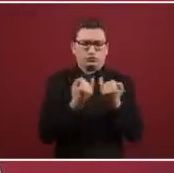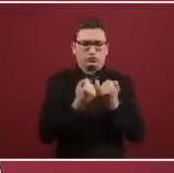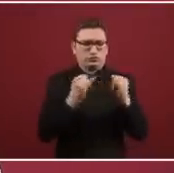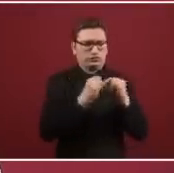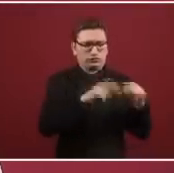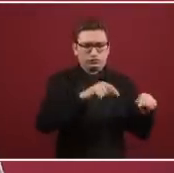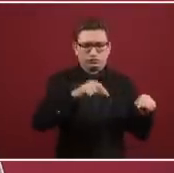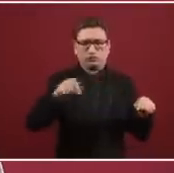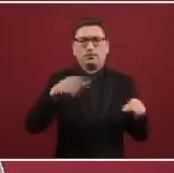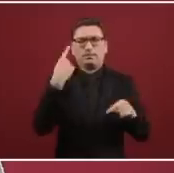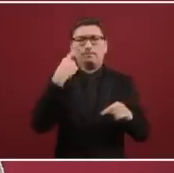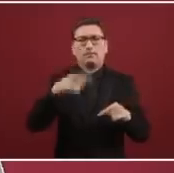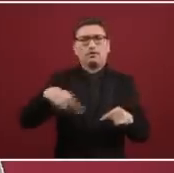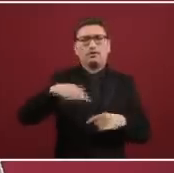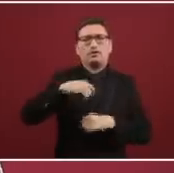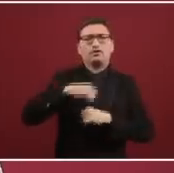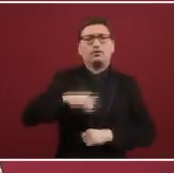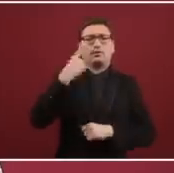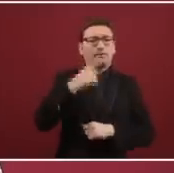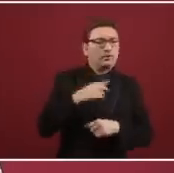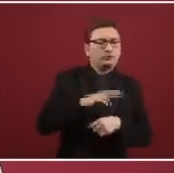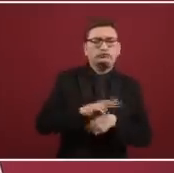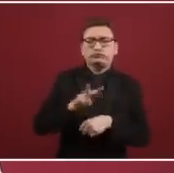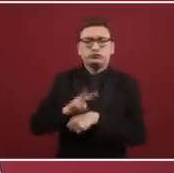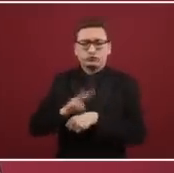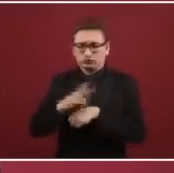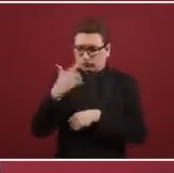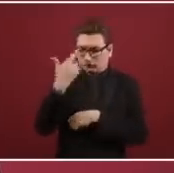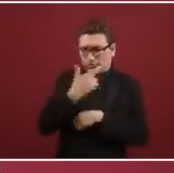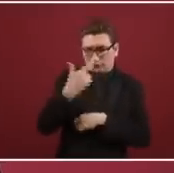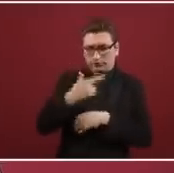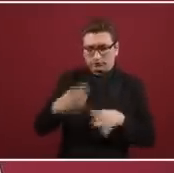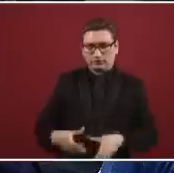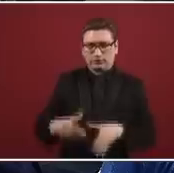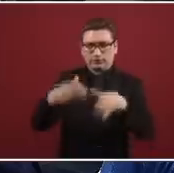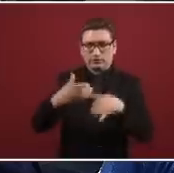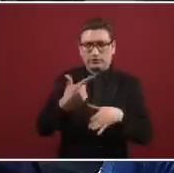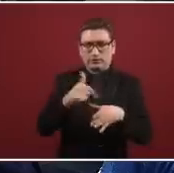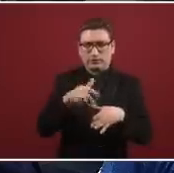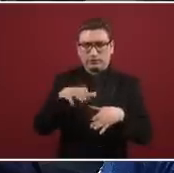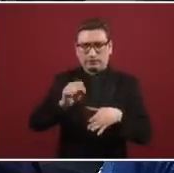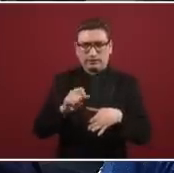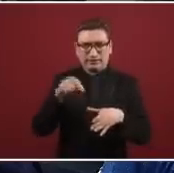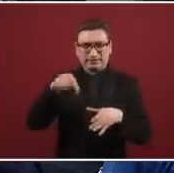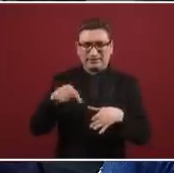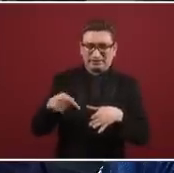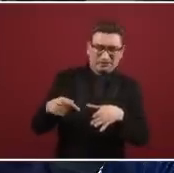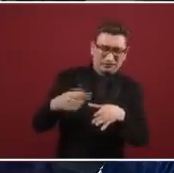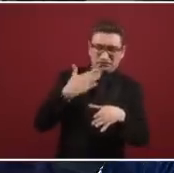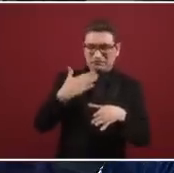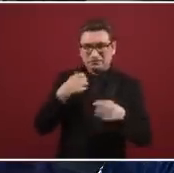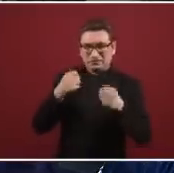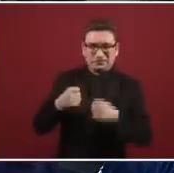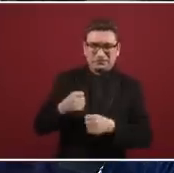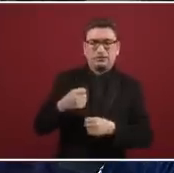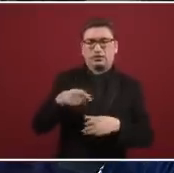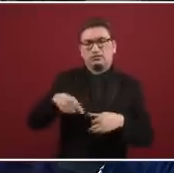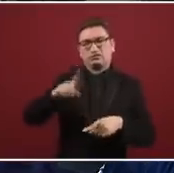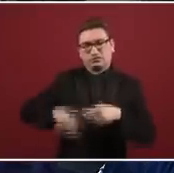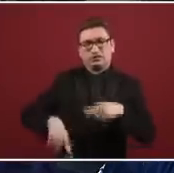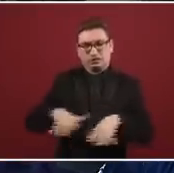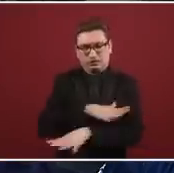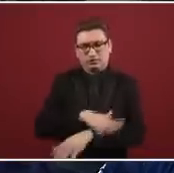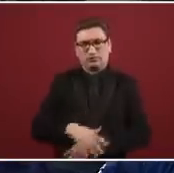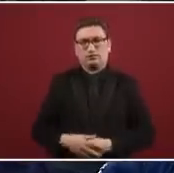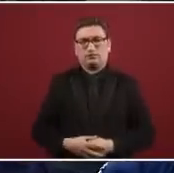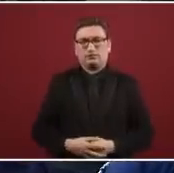en el mercado que efectivamente se renueven los cilindros que no tienen condiciones de seguridad para los consumidores.